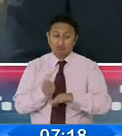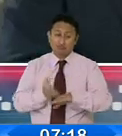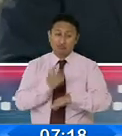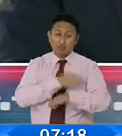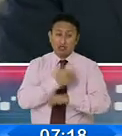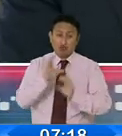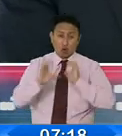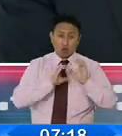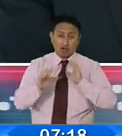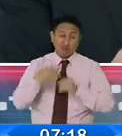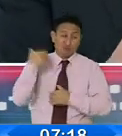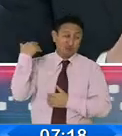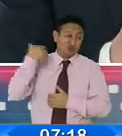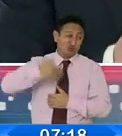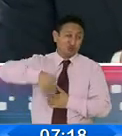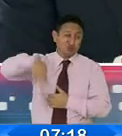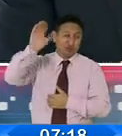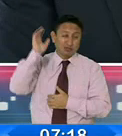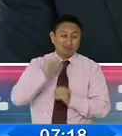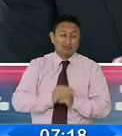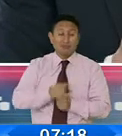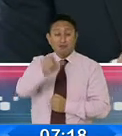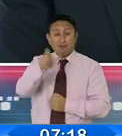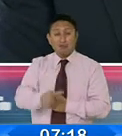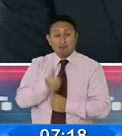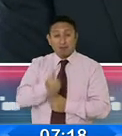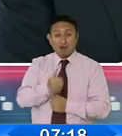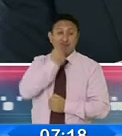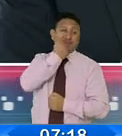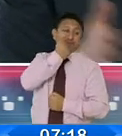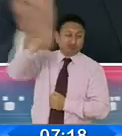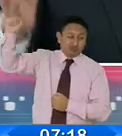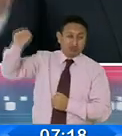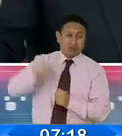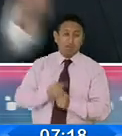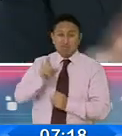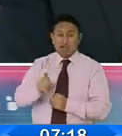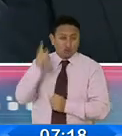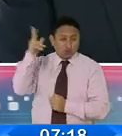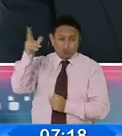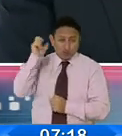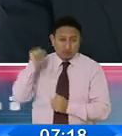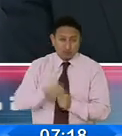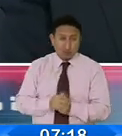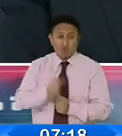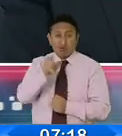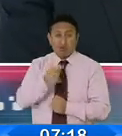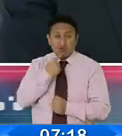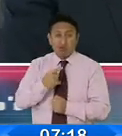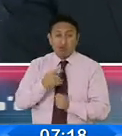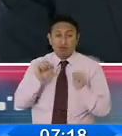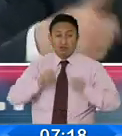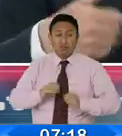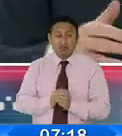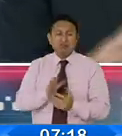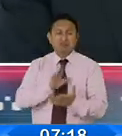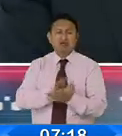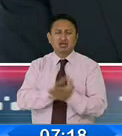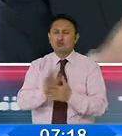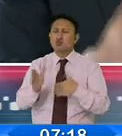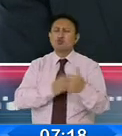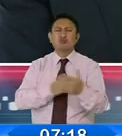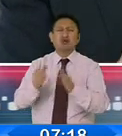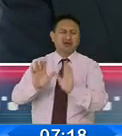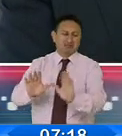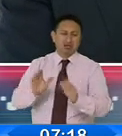ampliamente justamente de la rebeldía ciudadana, las personas que no creen, muchas personas que piensan que alegremente va a pasar y